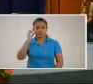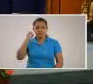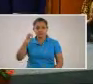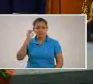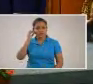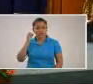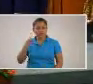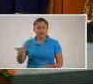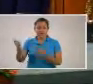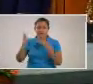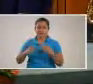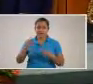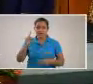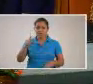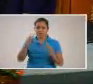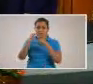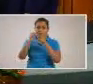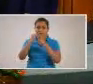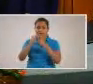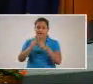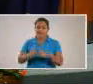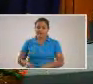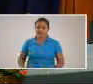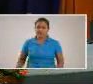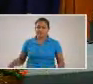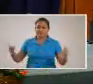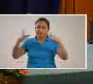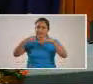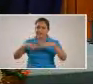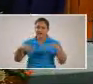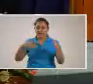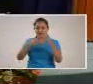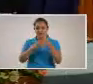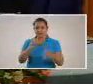una palabra y va a atacar a Israel.